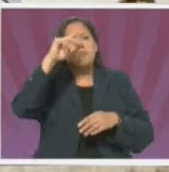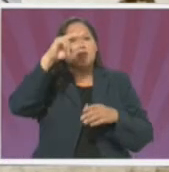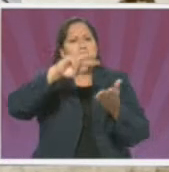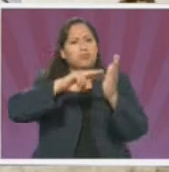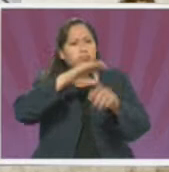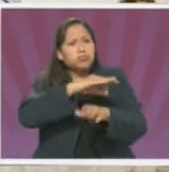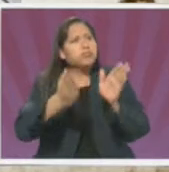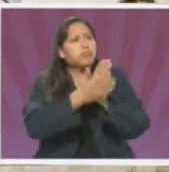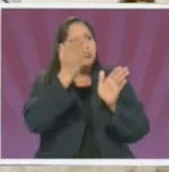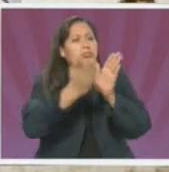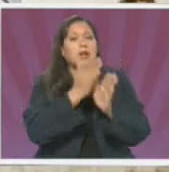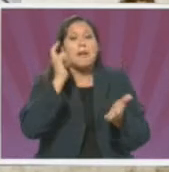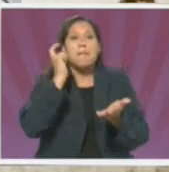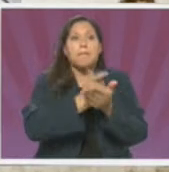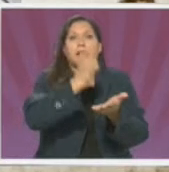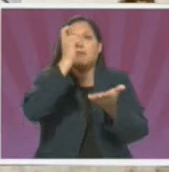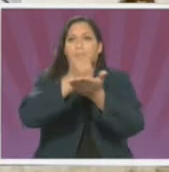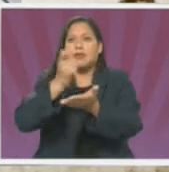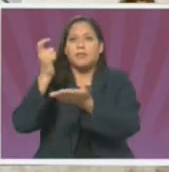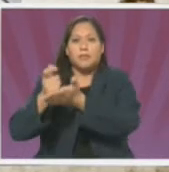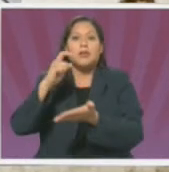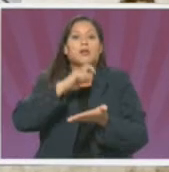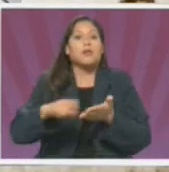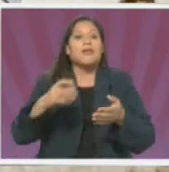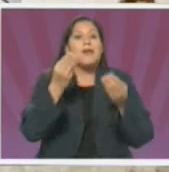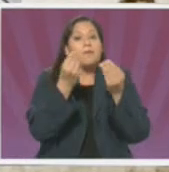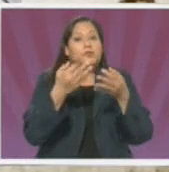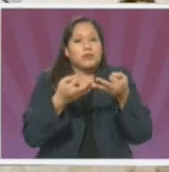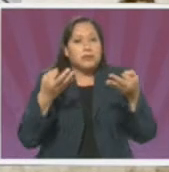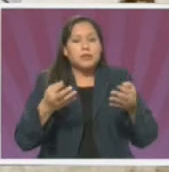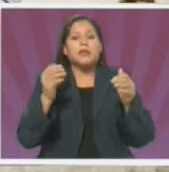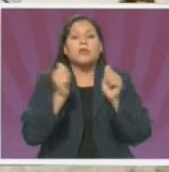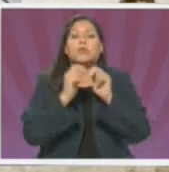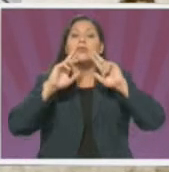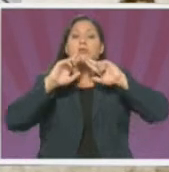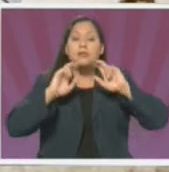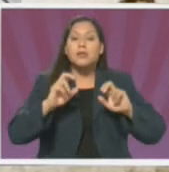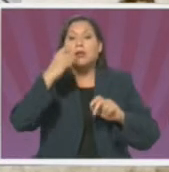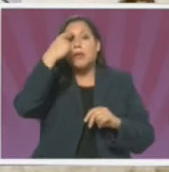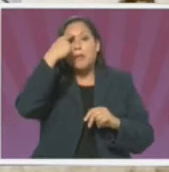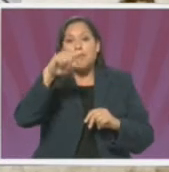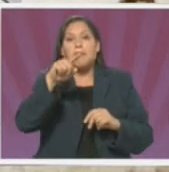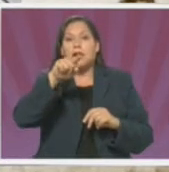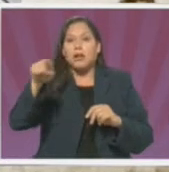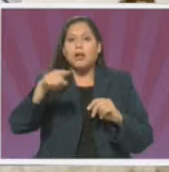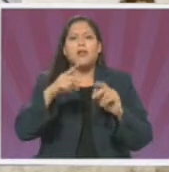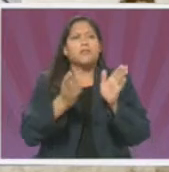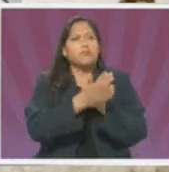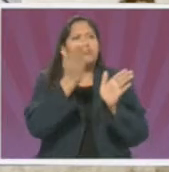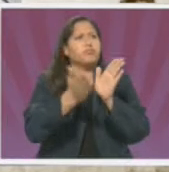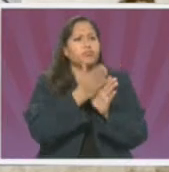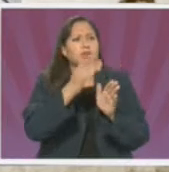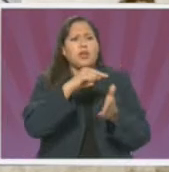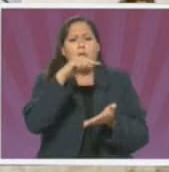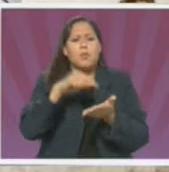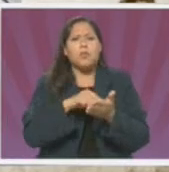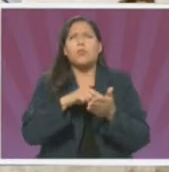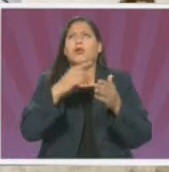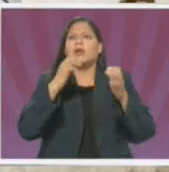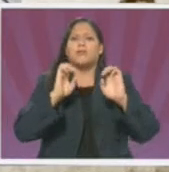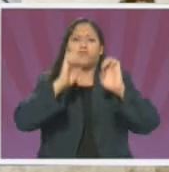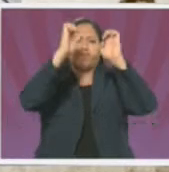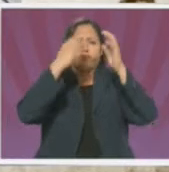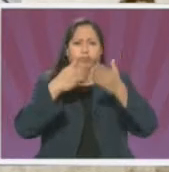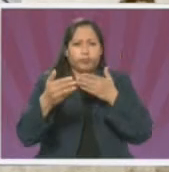México, compró muchísimos terrenos en todo el valle con haciendas, con la intención precisamente de desarrollar ahí zonas urbanísticas.